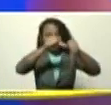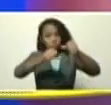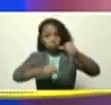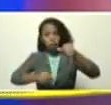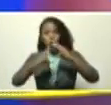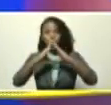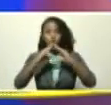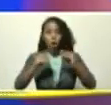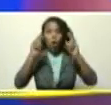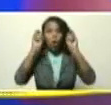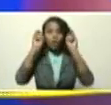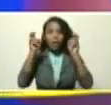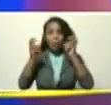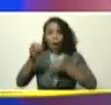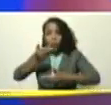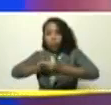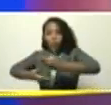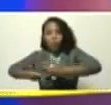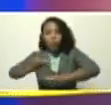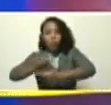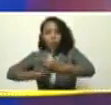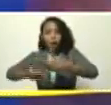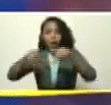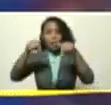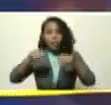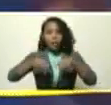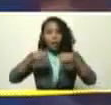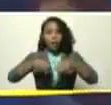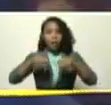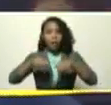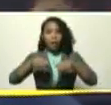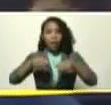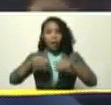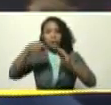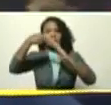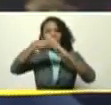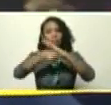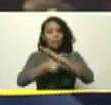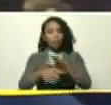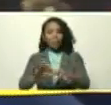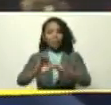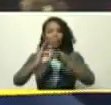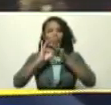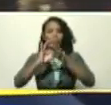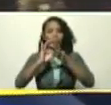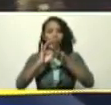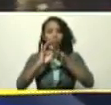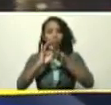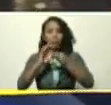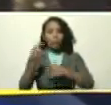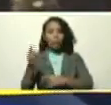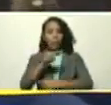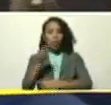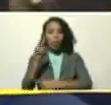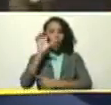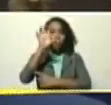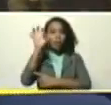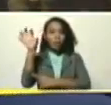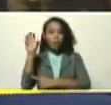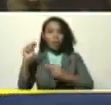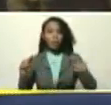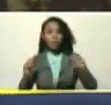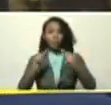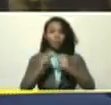ámbitos de cooperación de esta profunda relación bilateral. Este encuentro